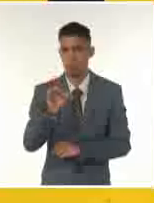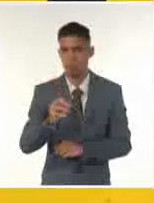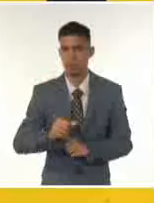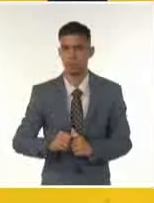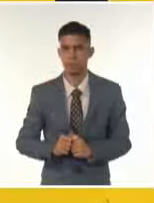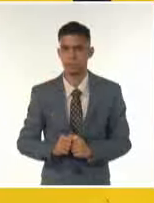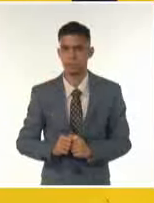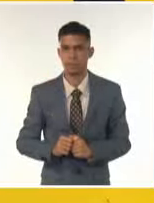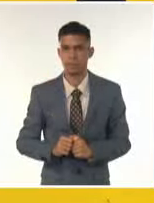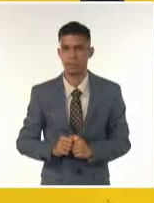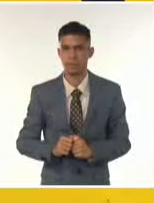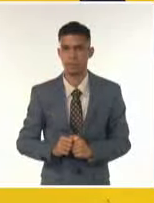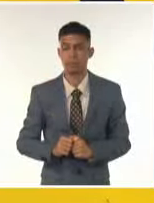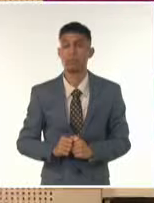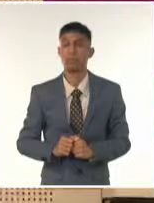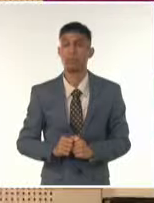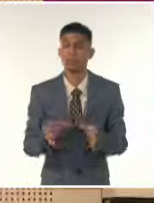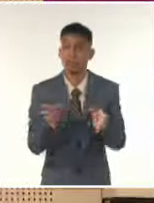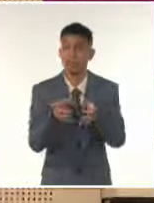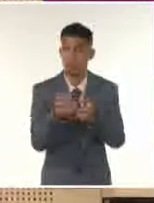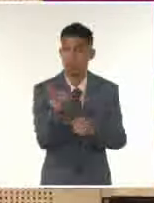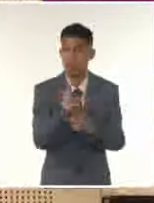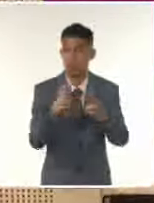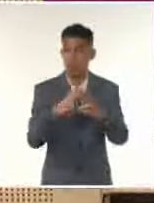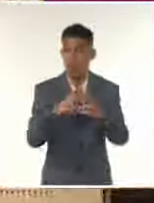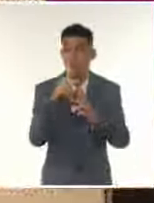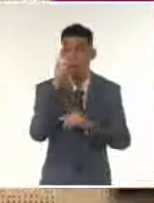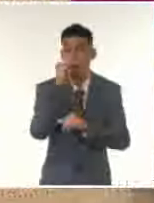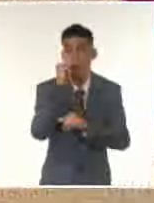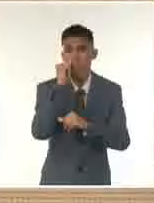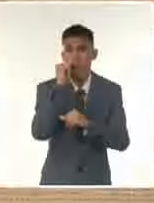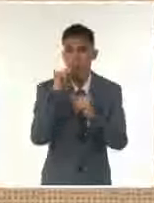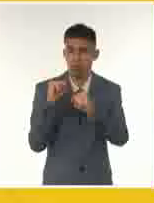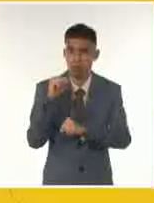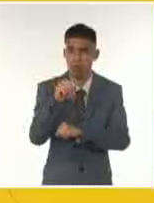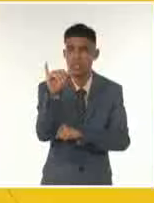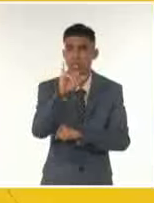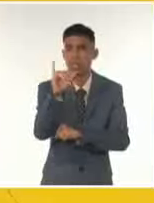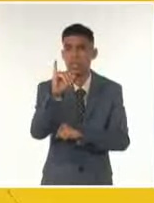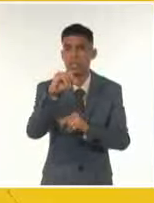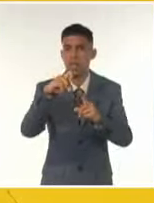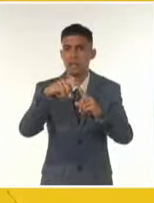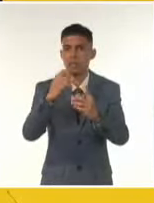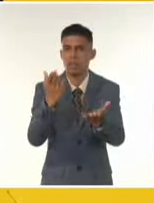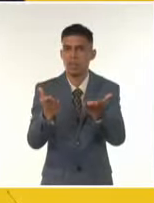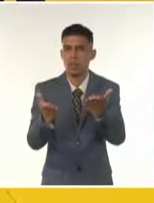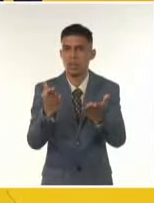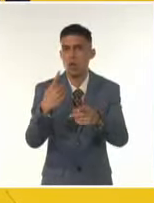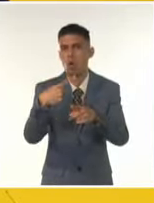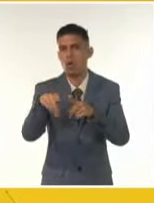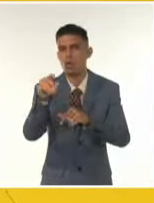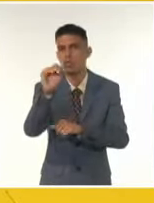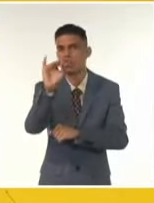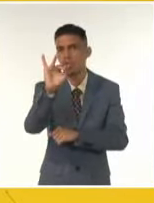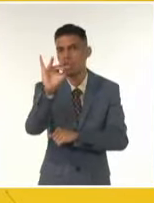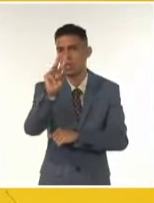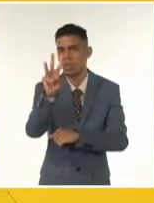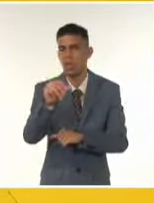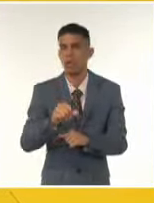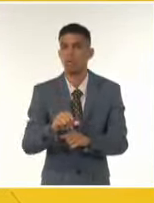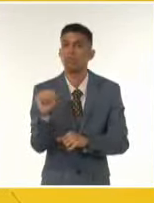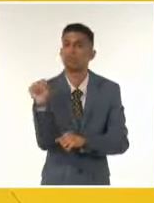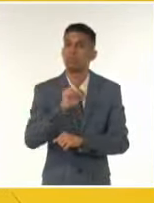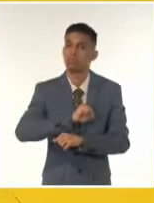en el apartado masculino Los favoritos Orlando Polanco de los 66 kg y mcd Estrada en 73 superaron a los también